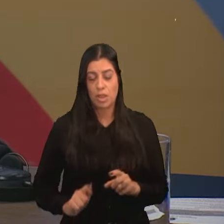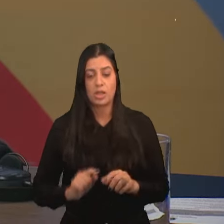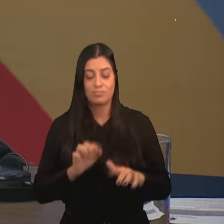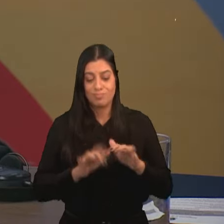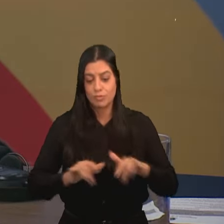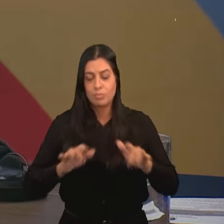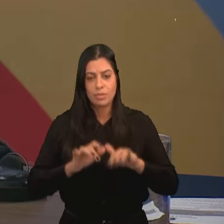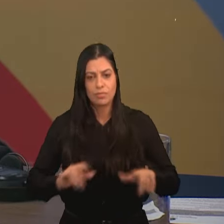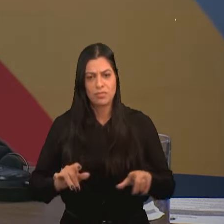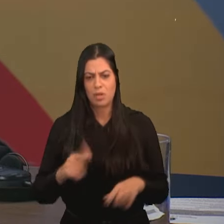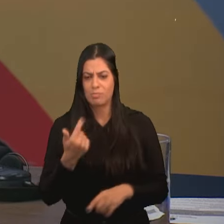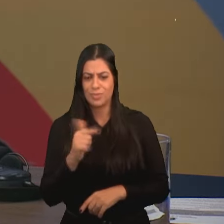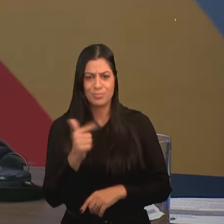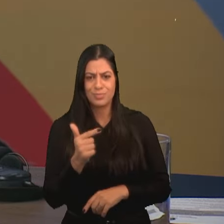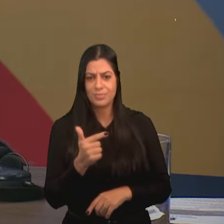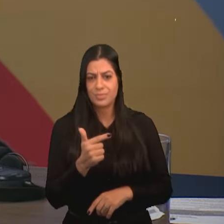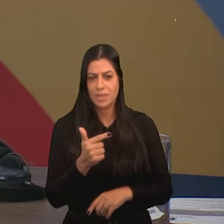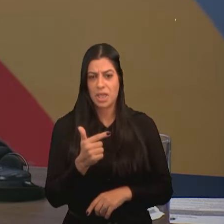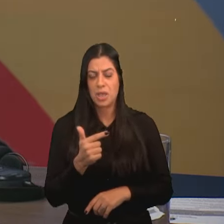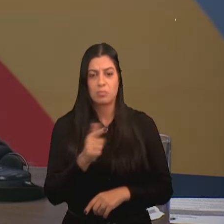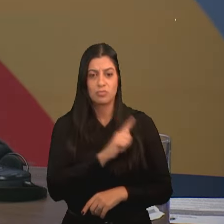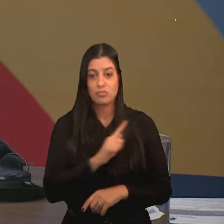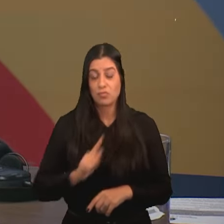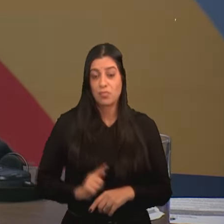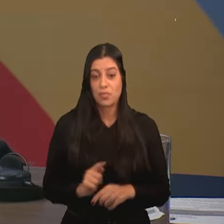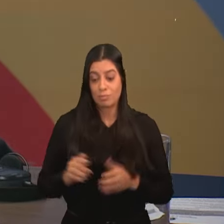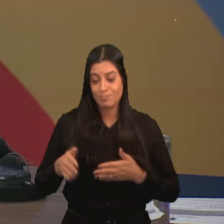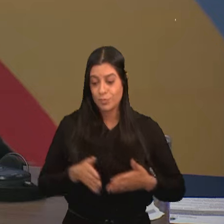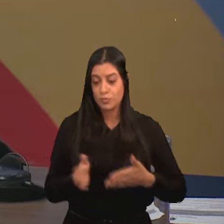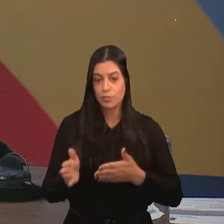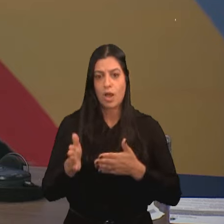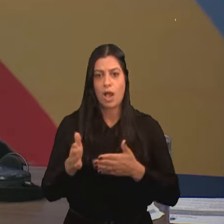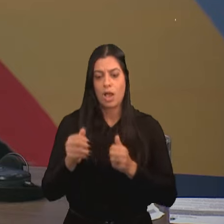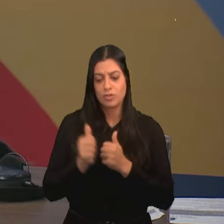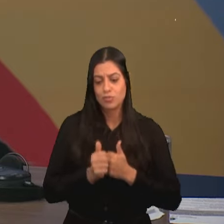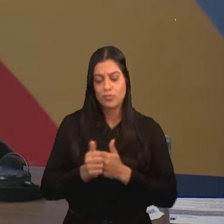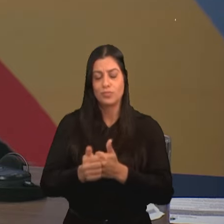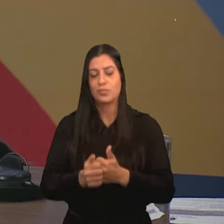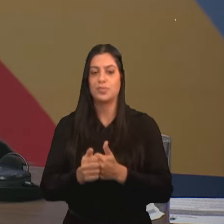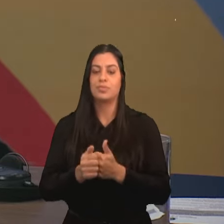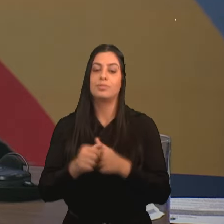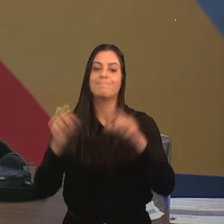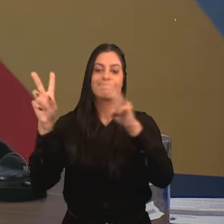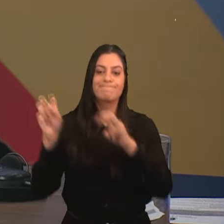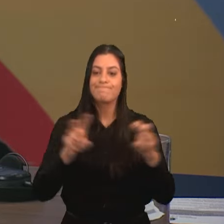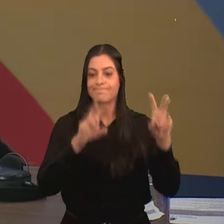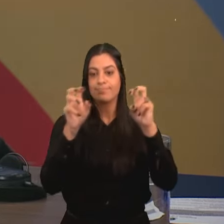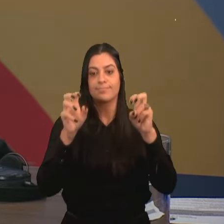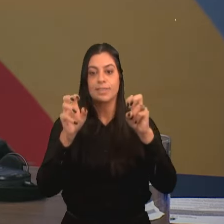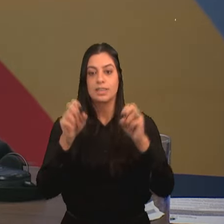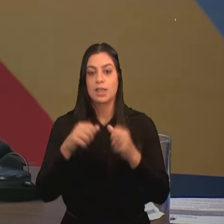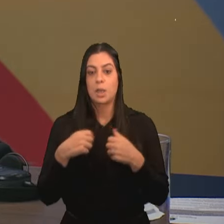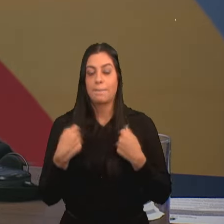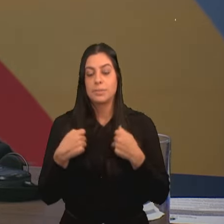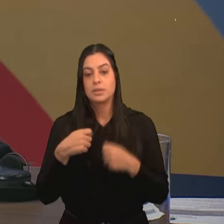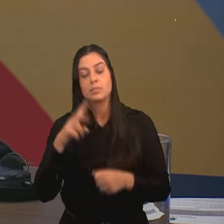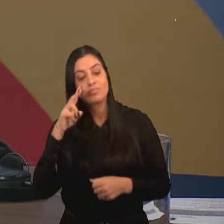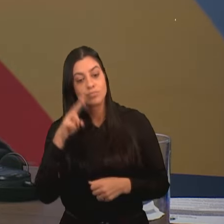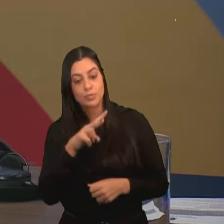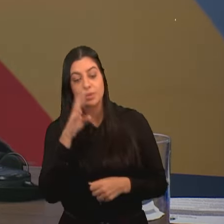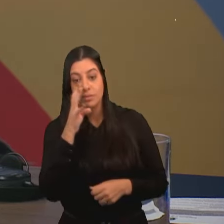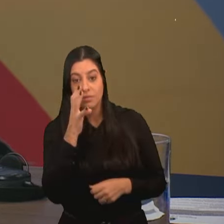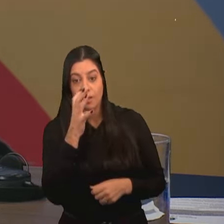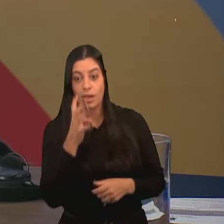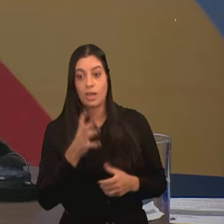gobernanza de plataformas, no tenemos todavía un lugar en el gobierno que coordine todos estos temas. Es solo observar.